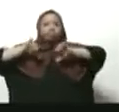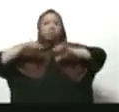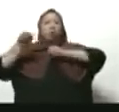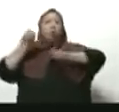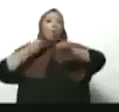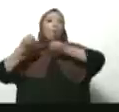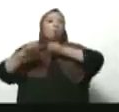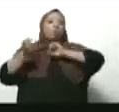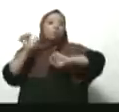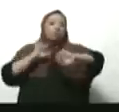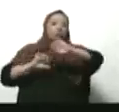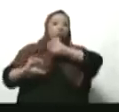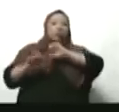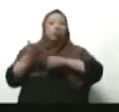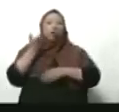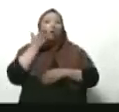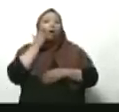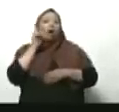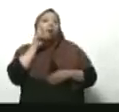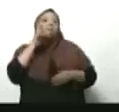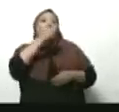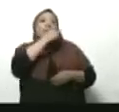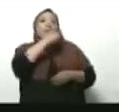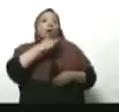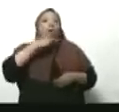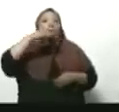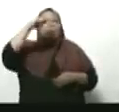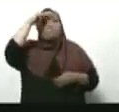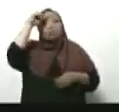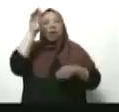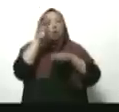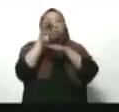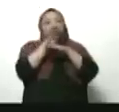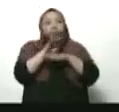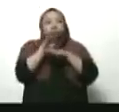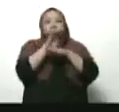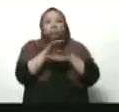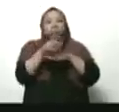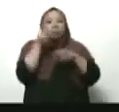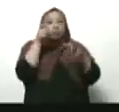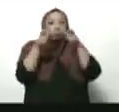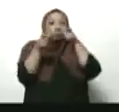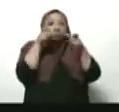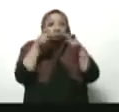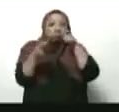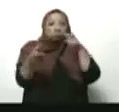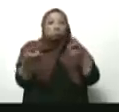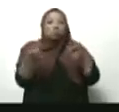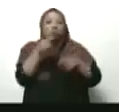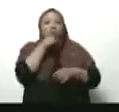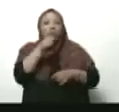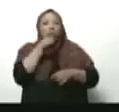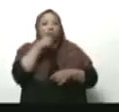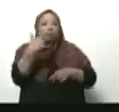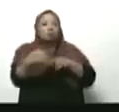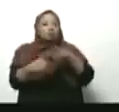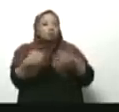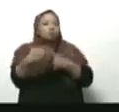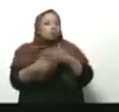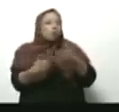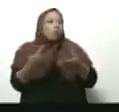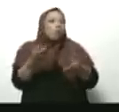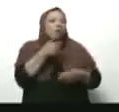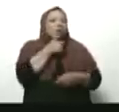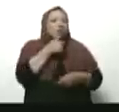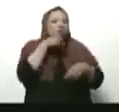los padres madres y personas cuidadas cuidadoras deben siempre estar alertas e informarse de manera prudente escogiendo